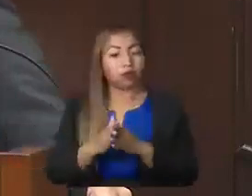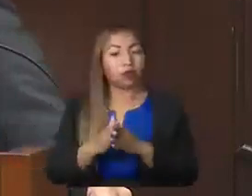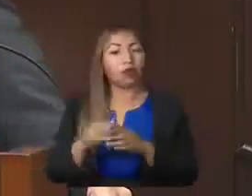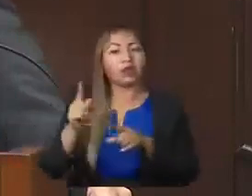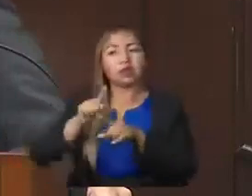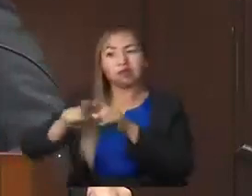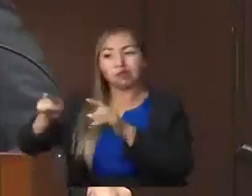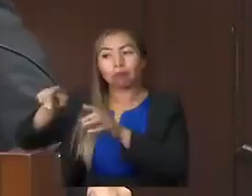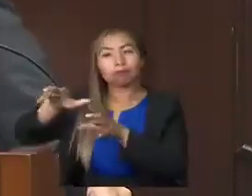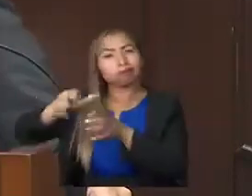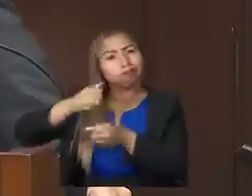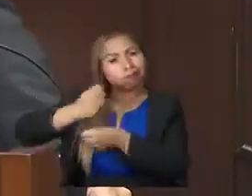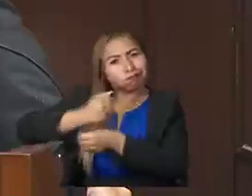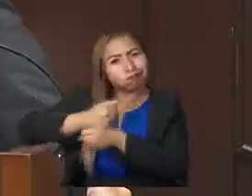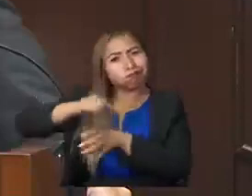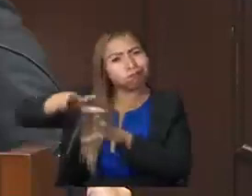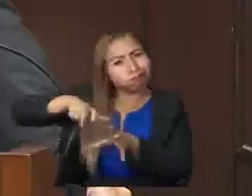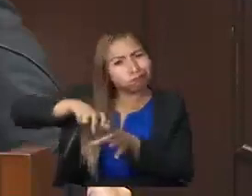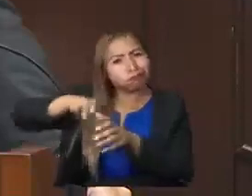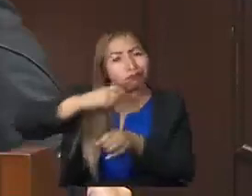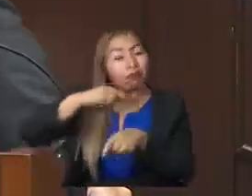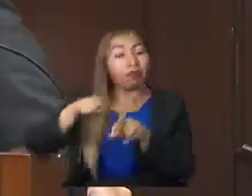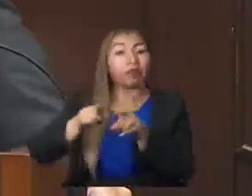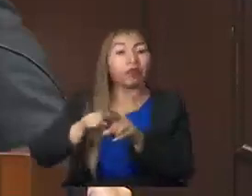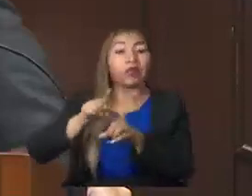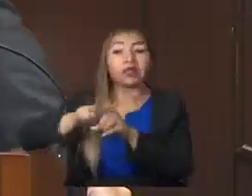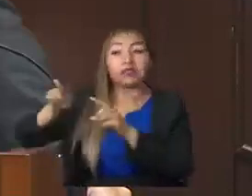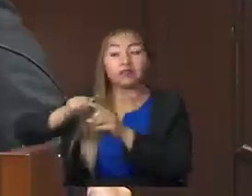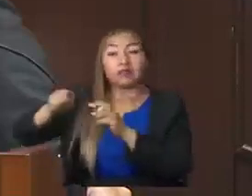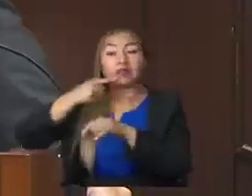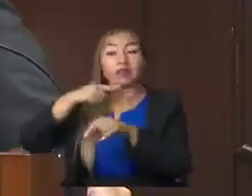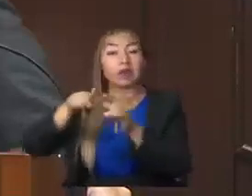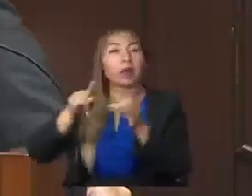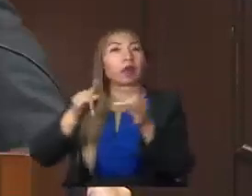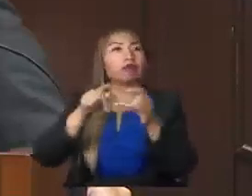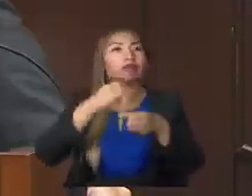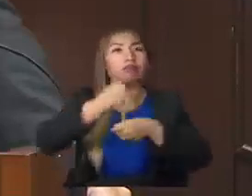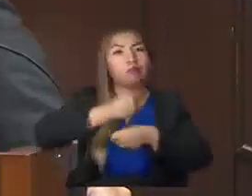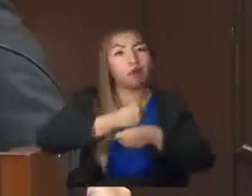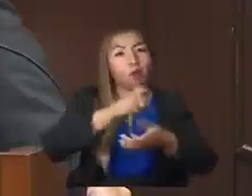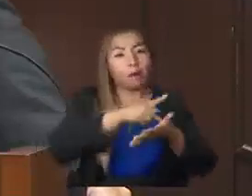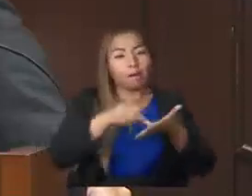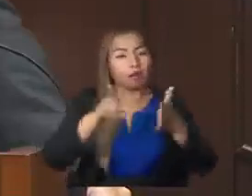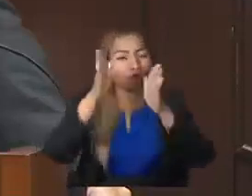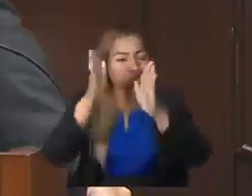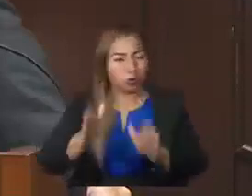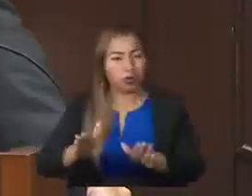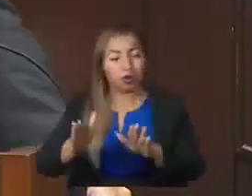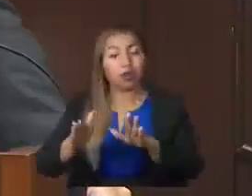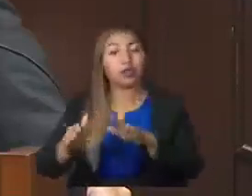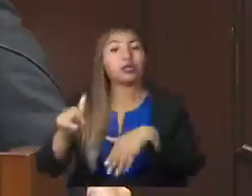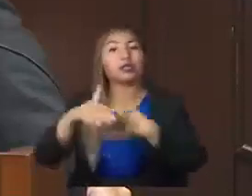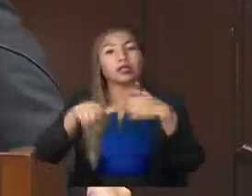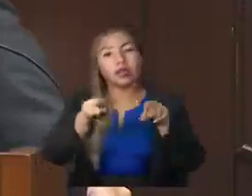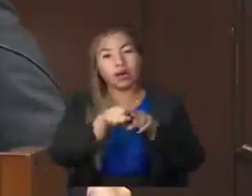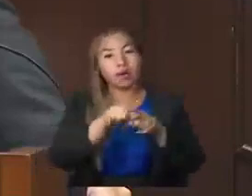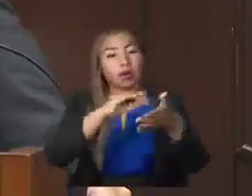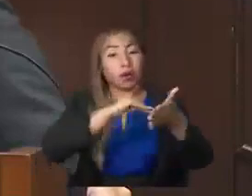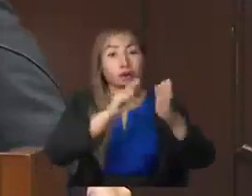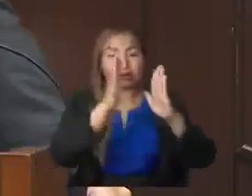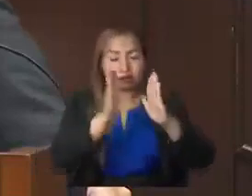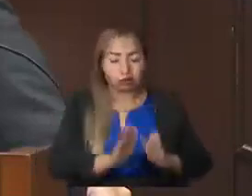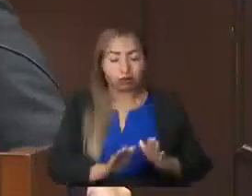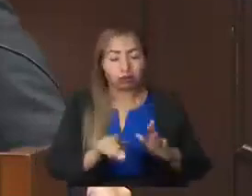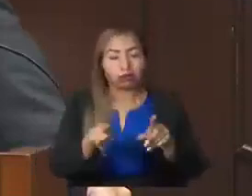productores, a los diversos sectores profesionales, a los estudiantes, a los líderes